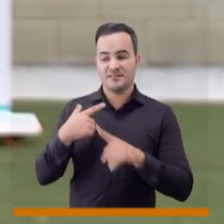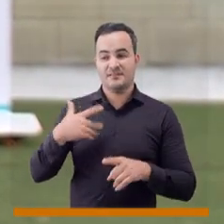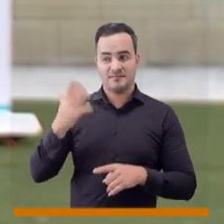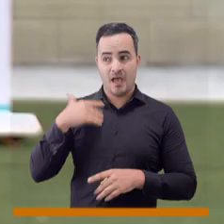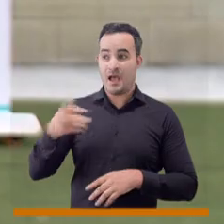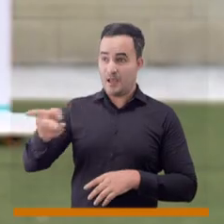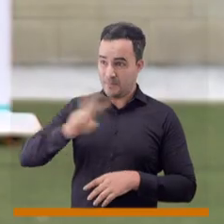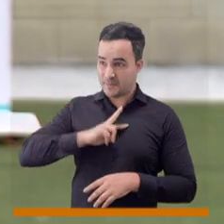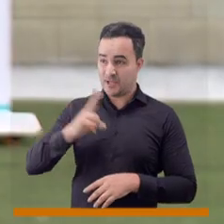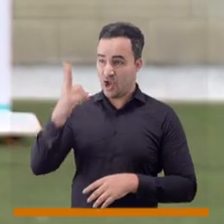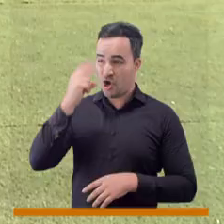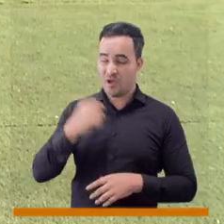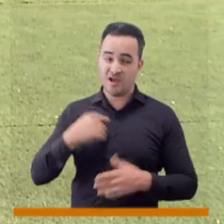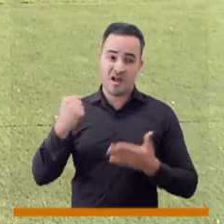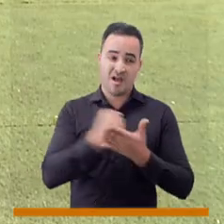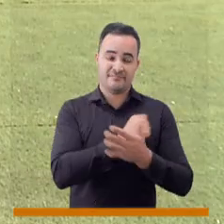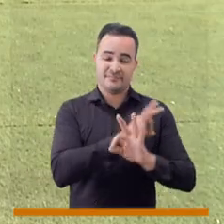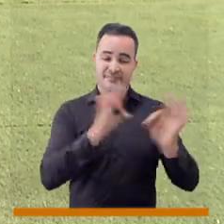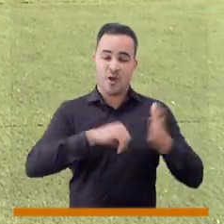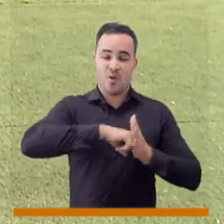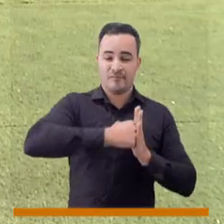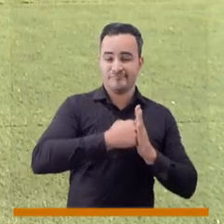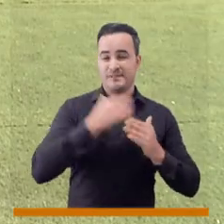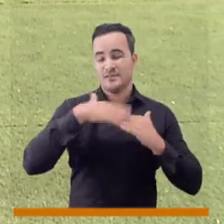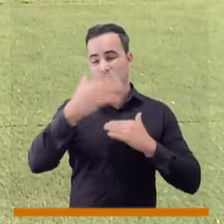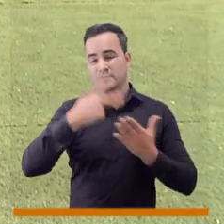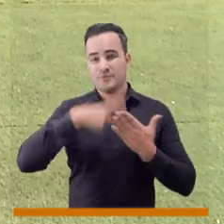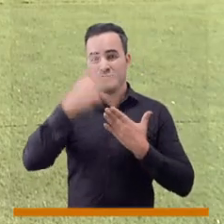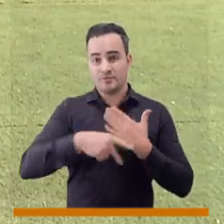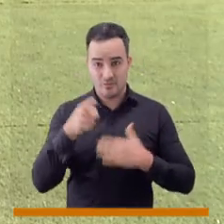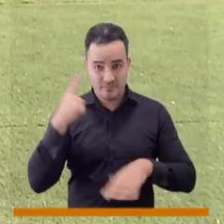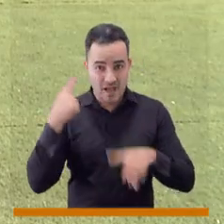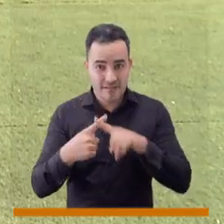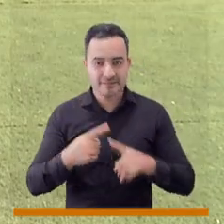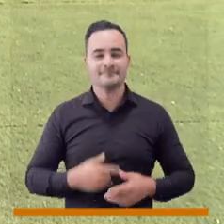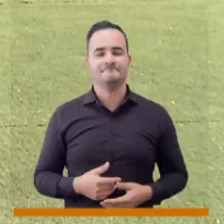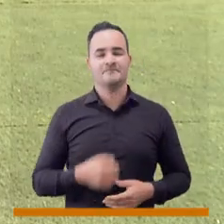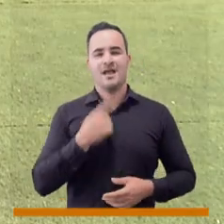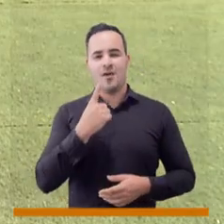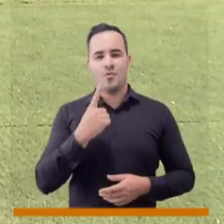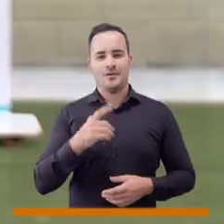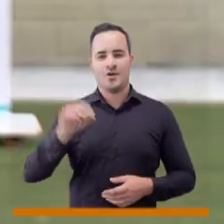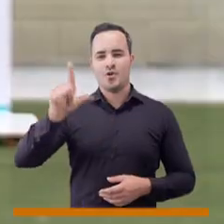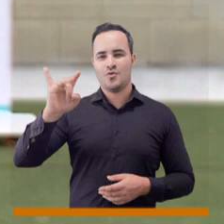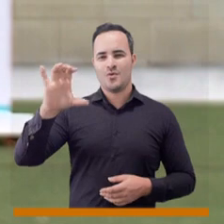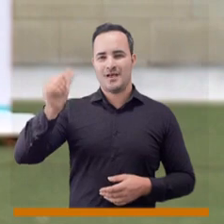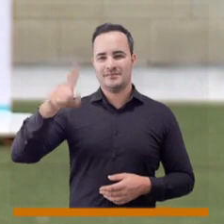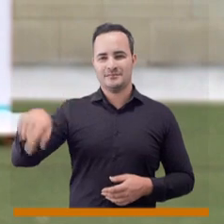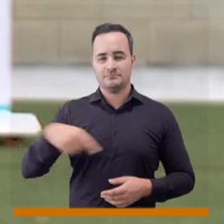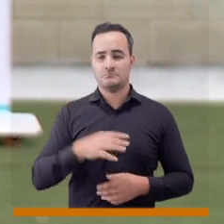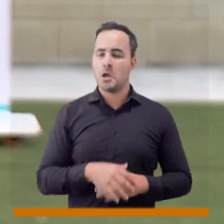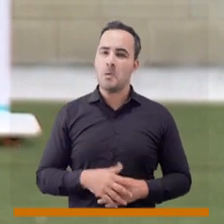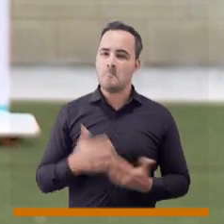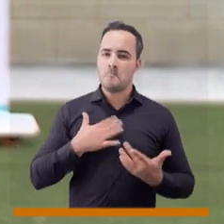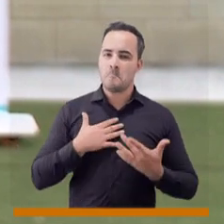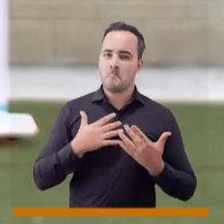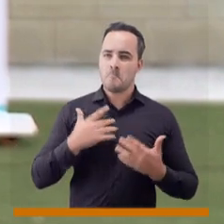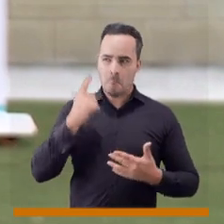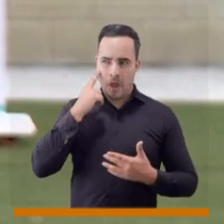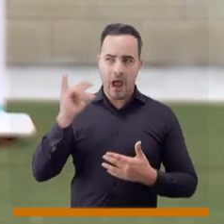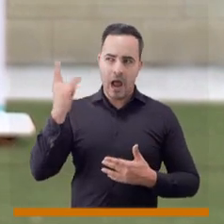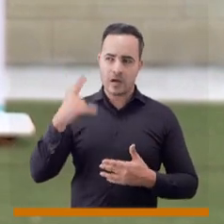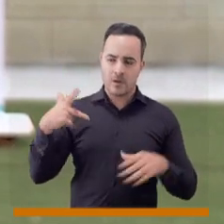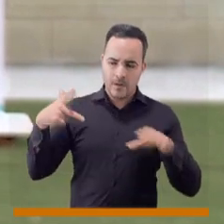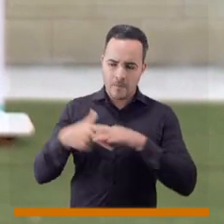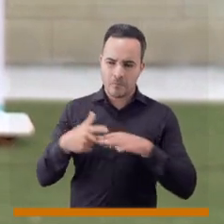de acceso al crédito ha tenido que posponer sueños o ideas de emprendimientos? Algunas de estas son, @ Lucas Vázquez, realmente